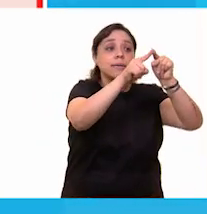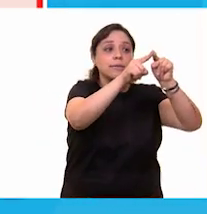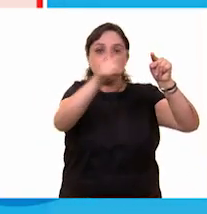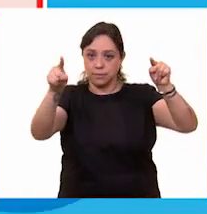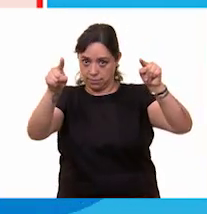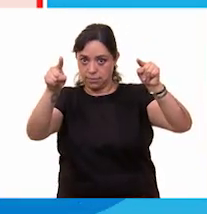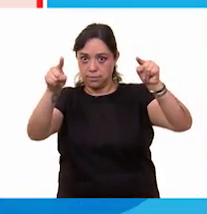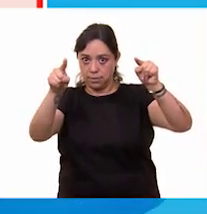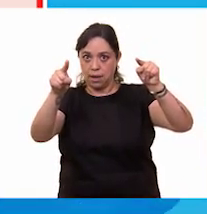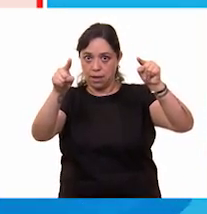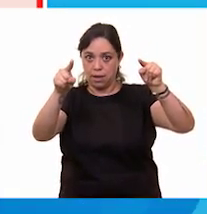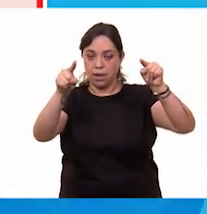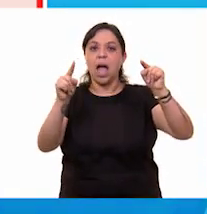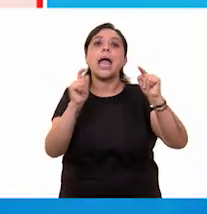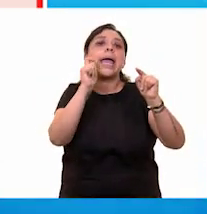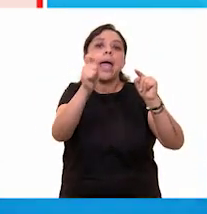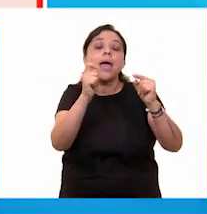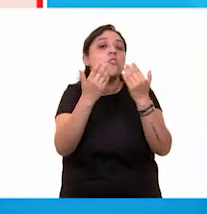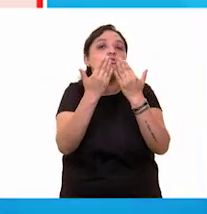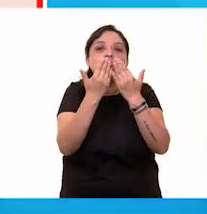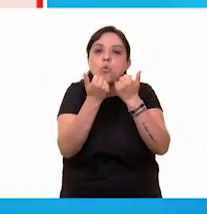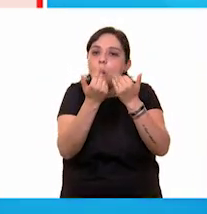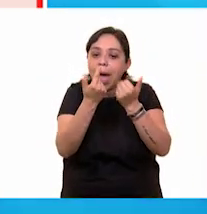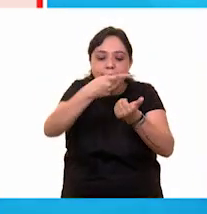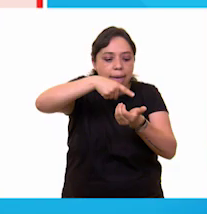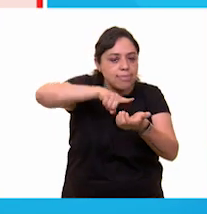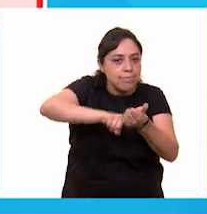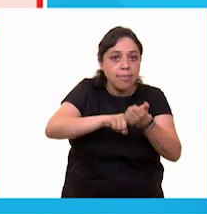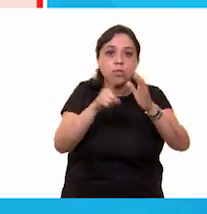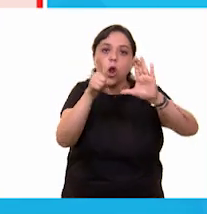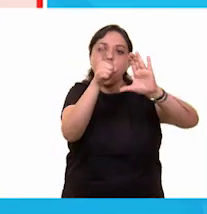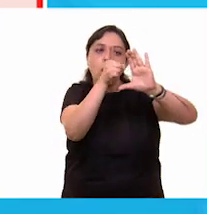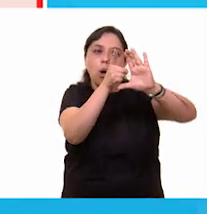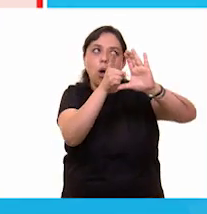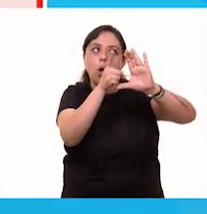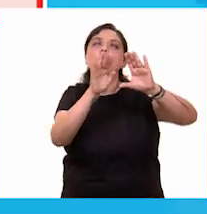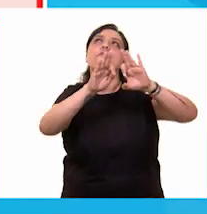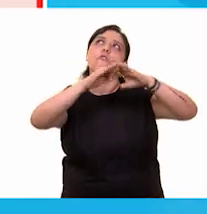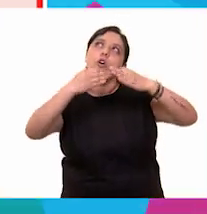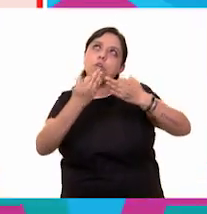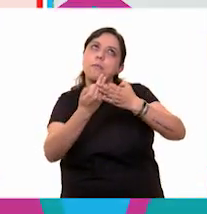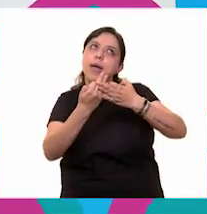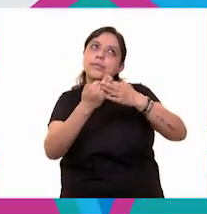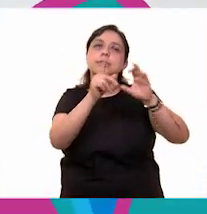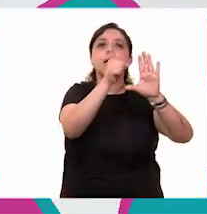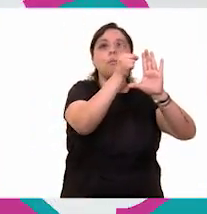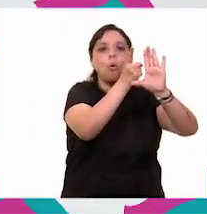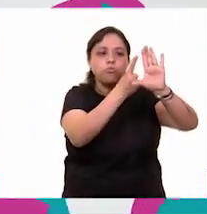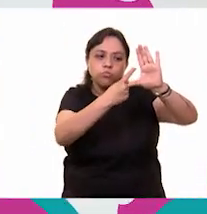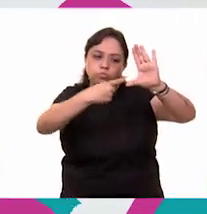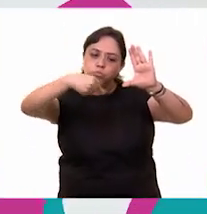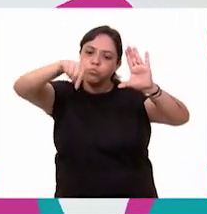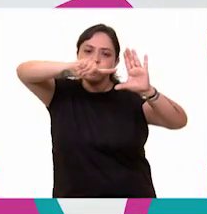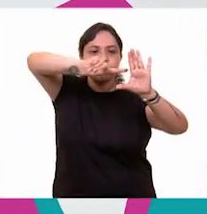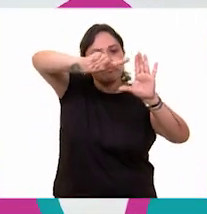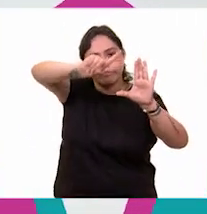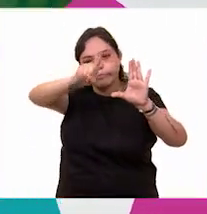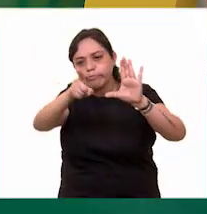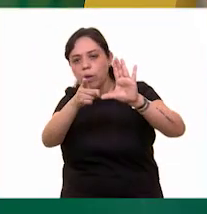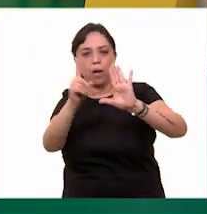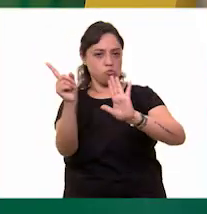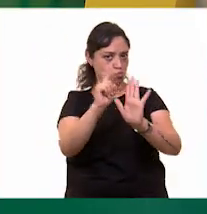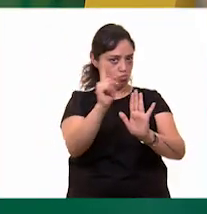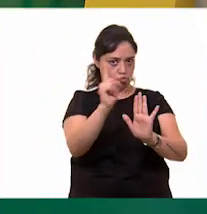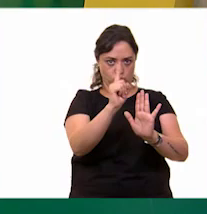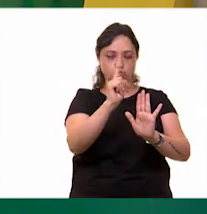figuras. Significa que no debe de existir en los manteles figuras... Ni una línea curva. Exacto. Vamos a analizarlo. A ver, ¿en